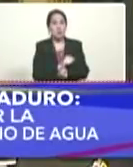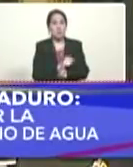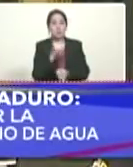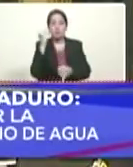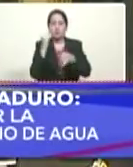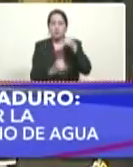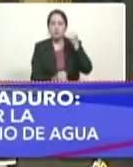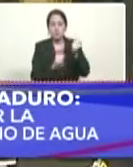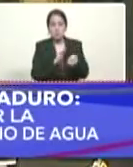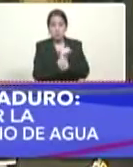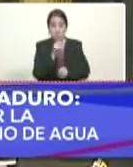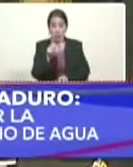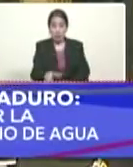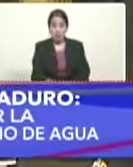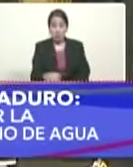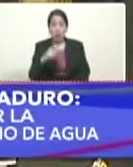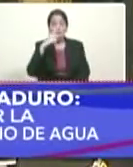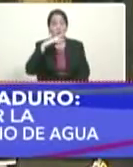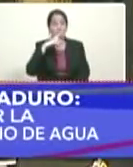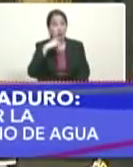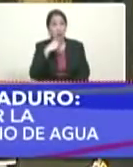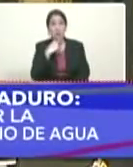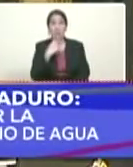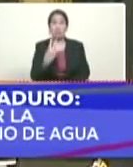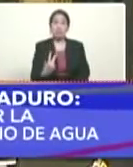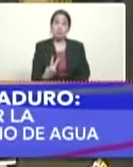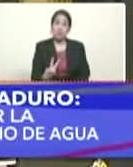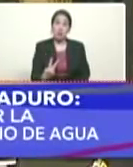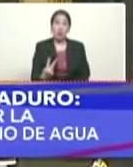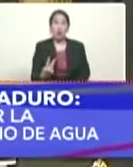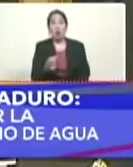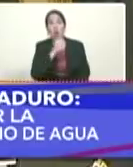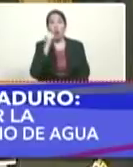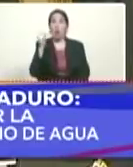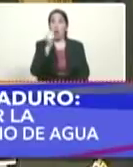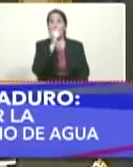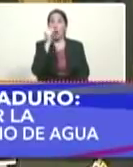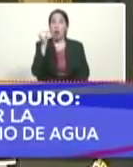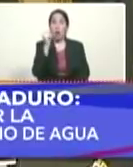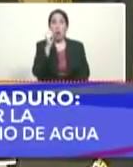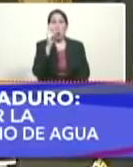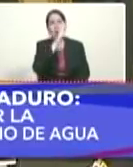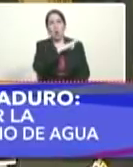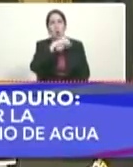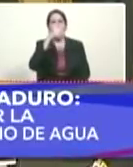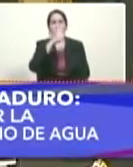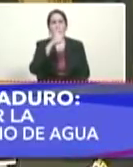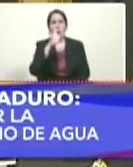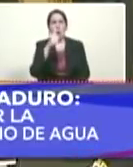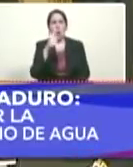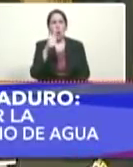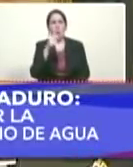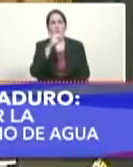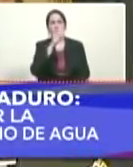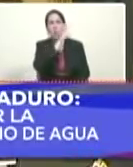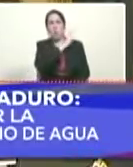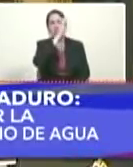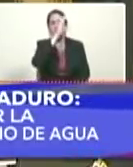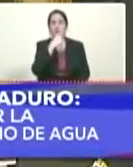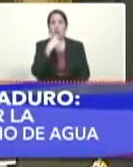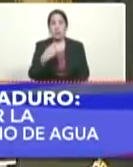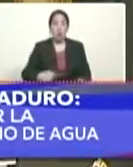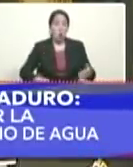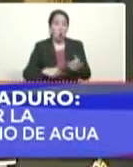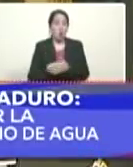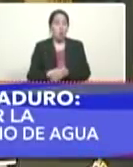capturado que hablo y tanto como pavarotti fue el coronel garcía palomo que venía a dar el golpe de estado